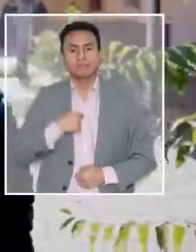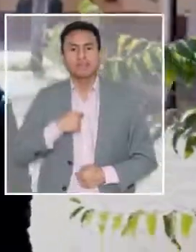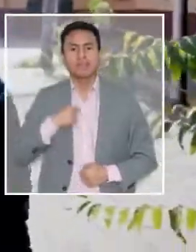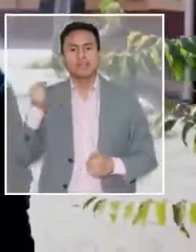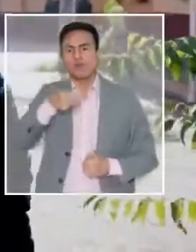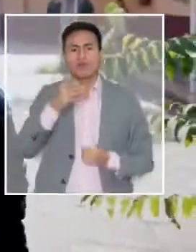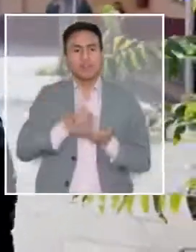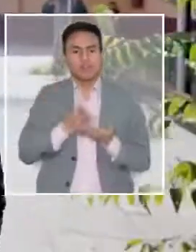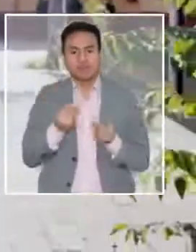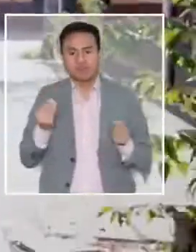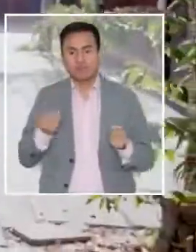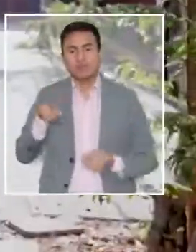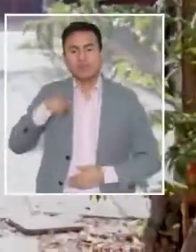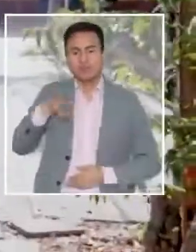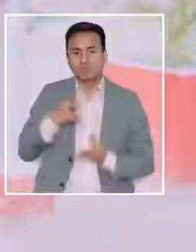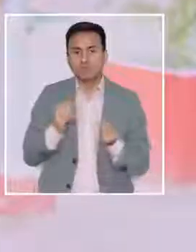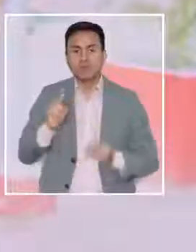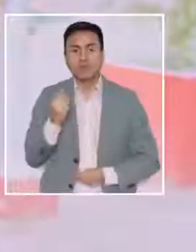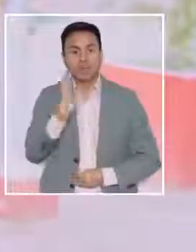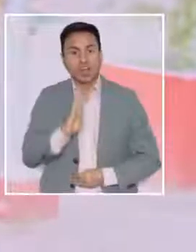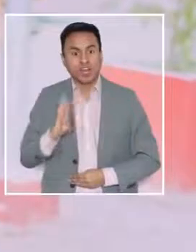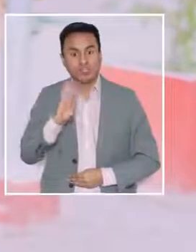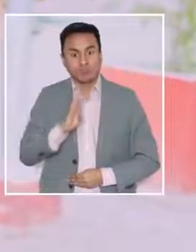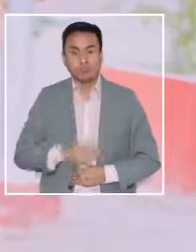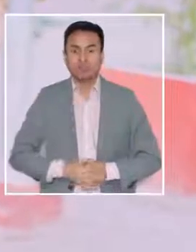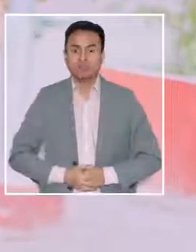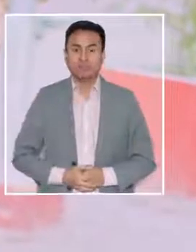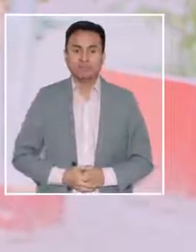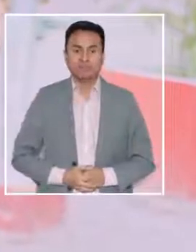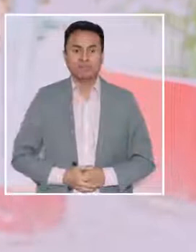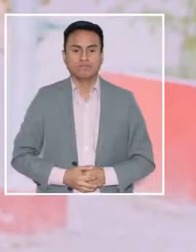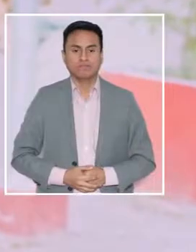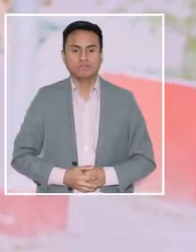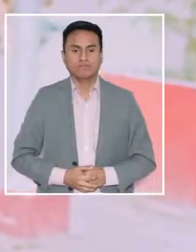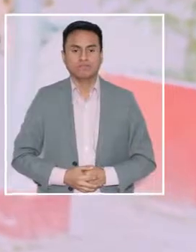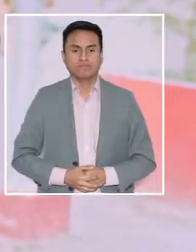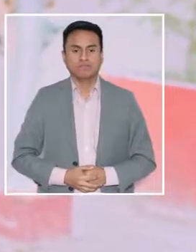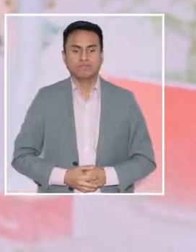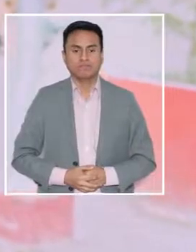años al colegio, he repetido muchas veces primero básico